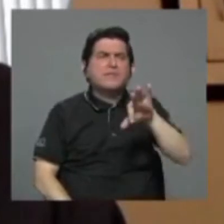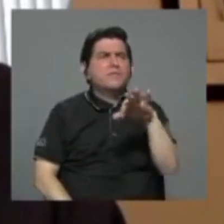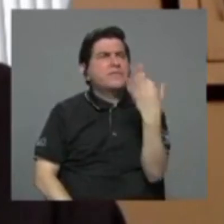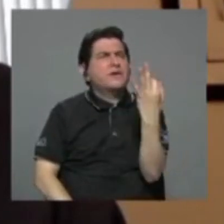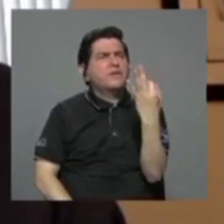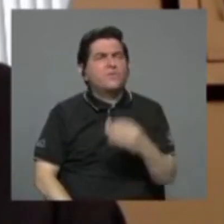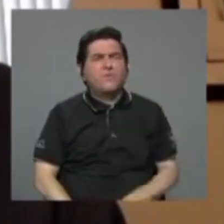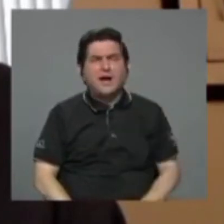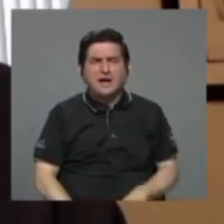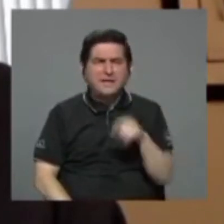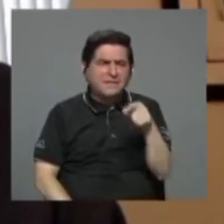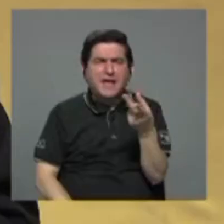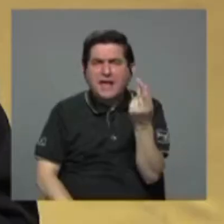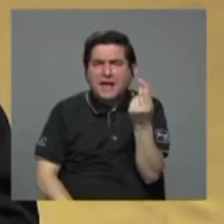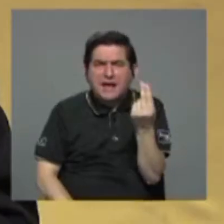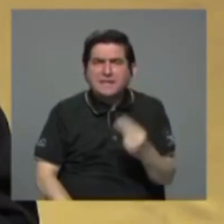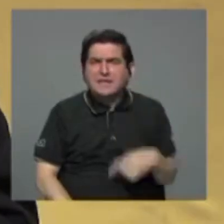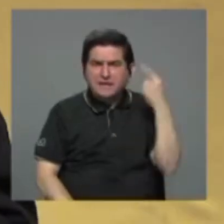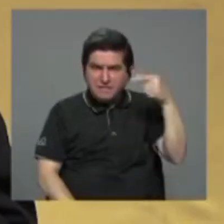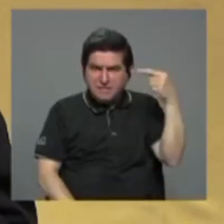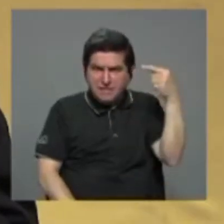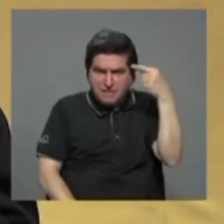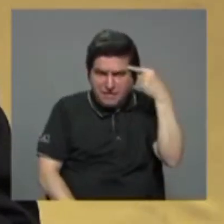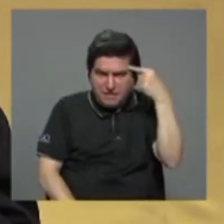sobre las arcas, la única que tiene